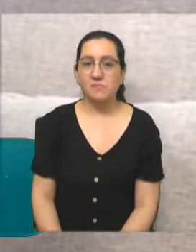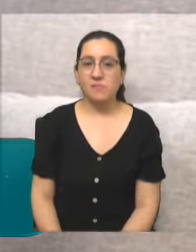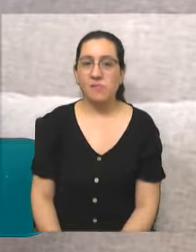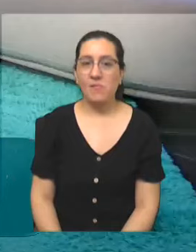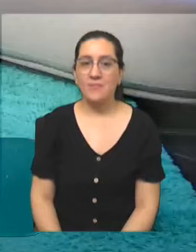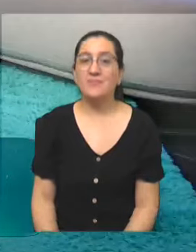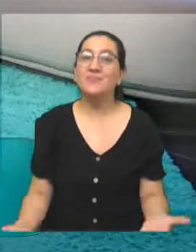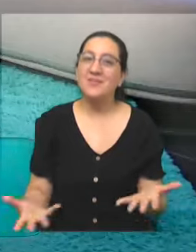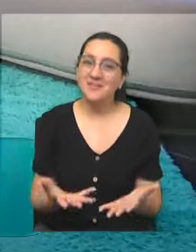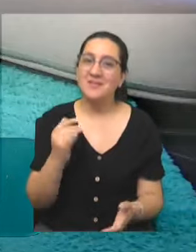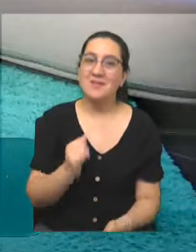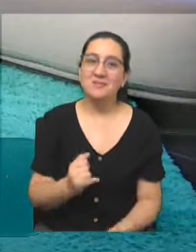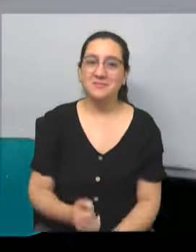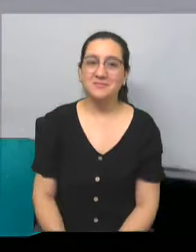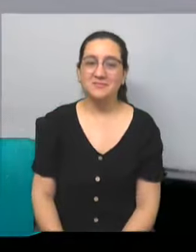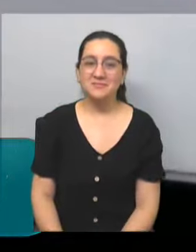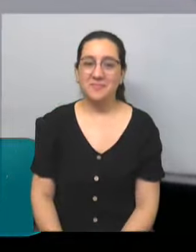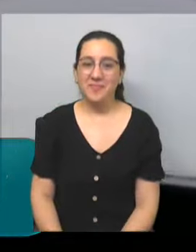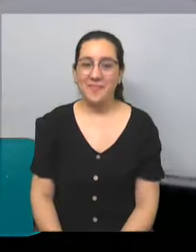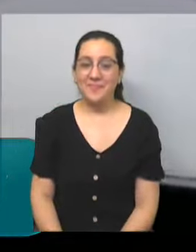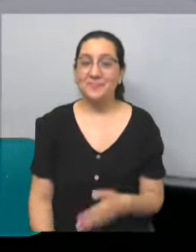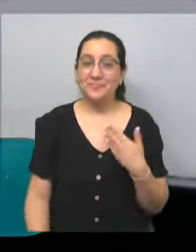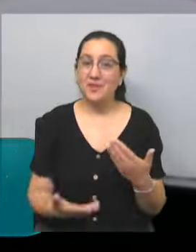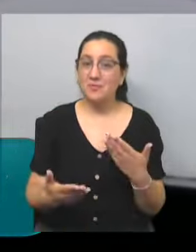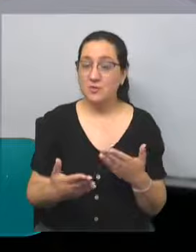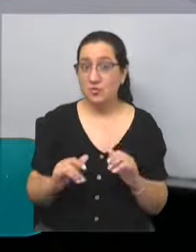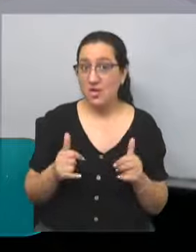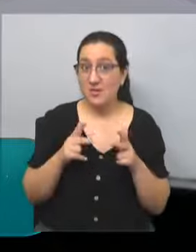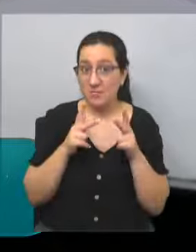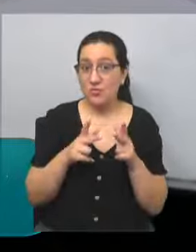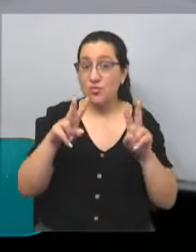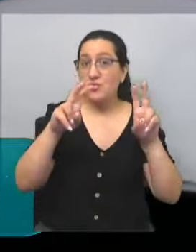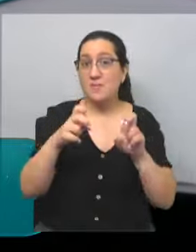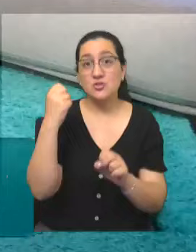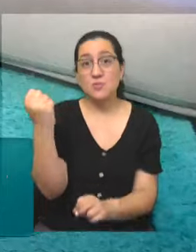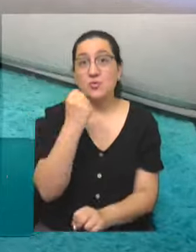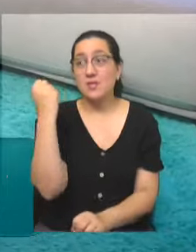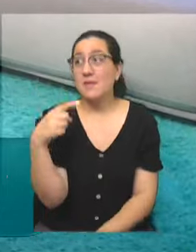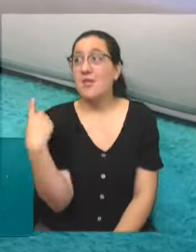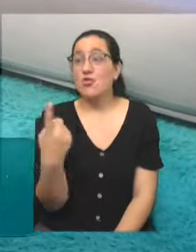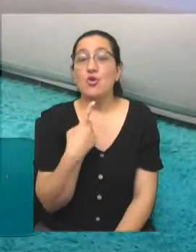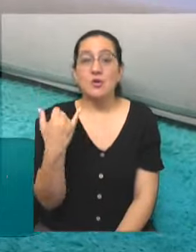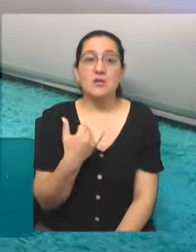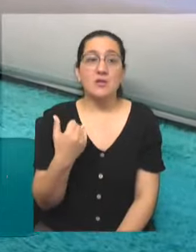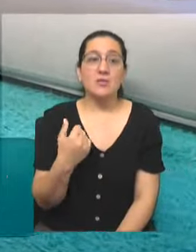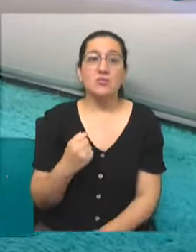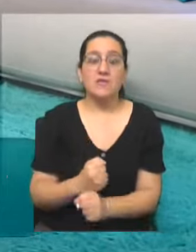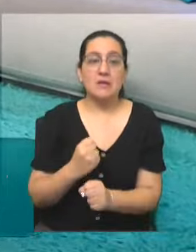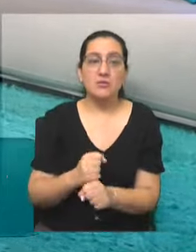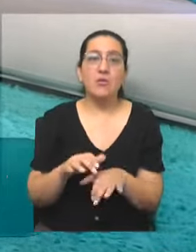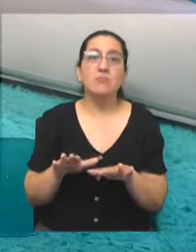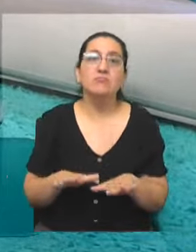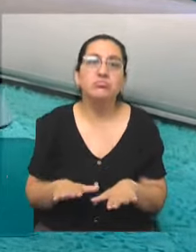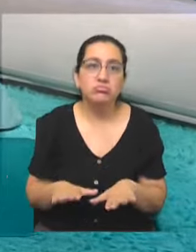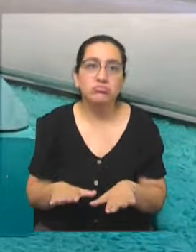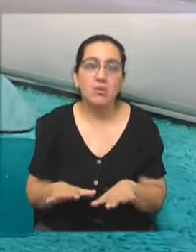sí, vamos a lo nuestro. Hoy vamos a hablar, como les dijimos, de un tema que nos importa a todos los que tengan un trabajo sedentario o que quizás un